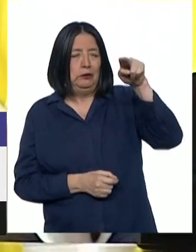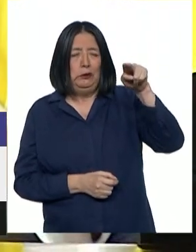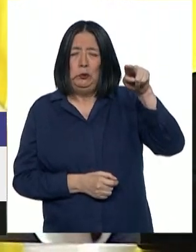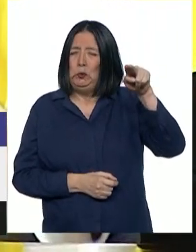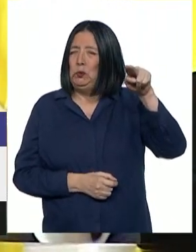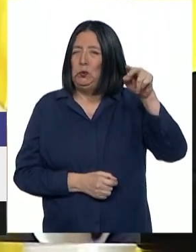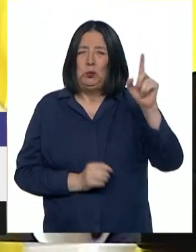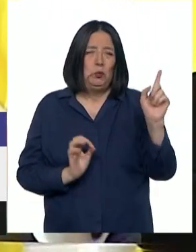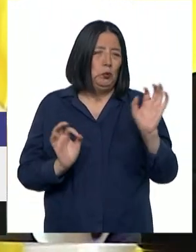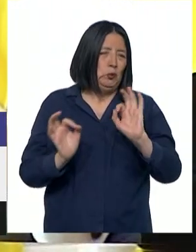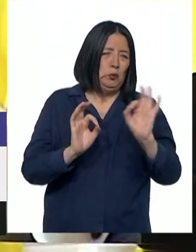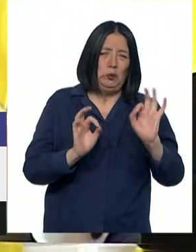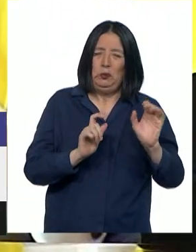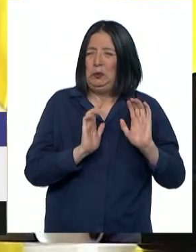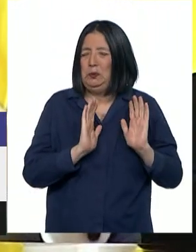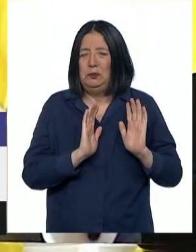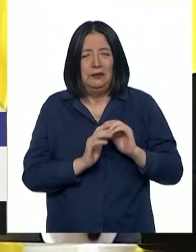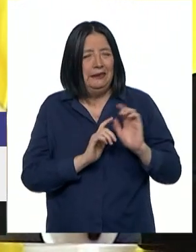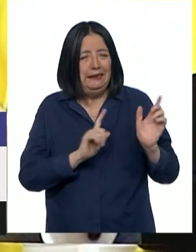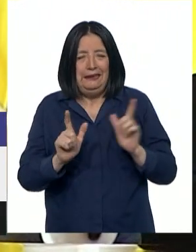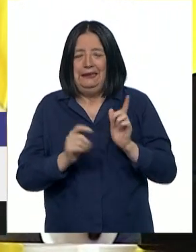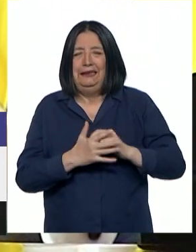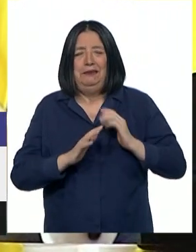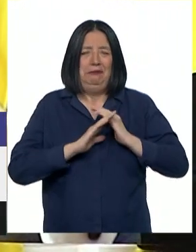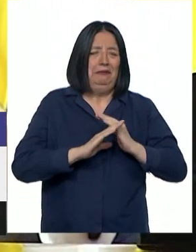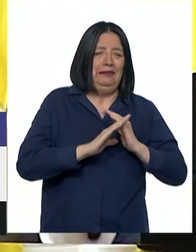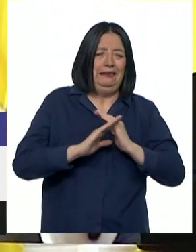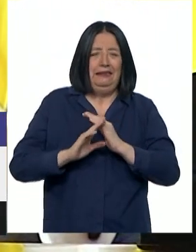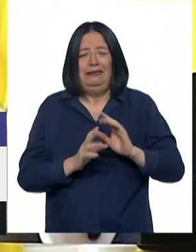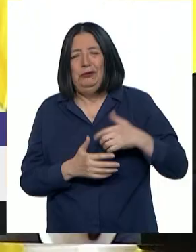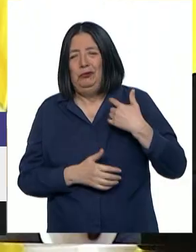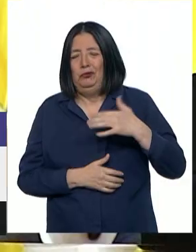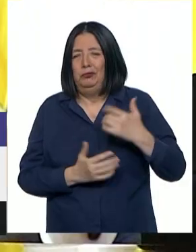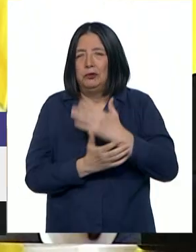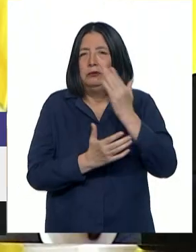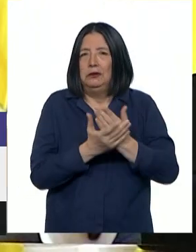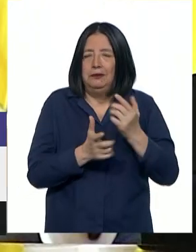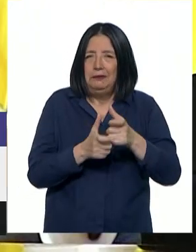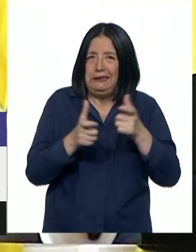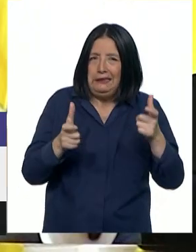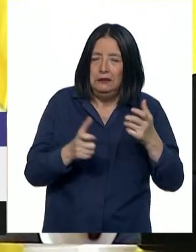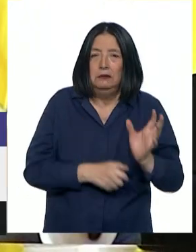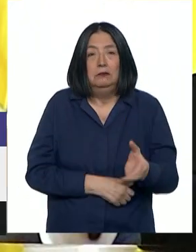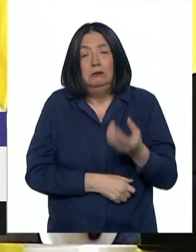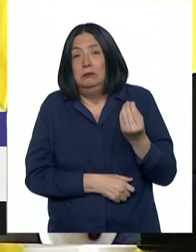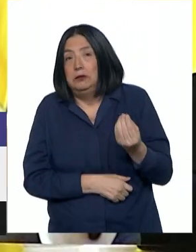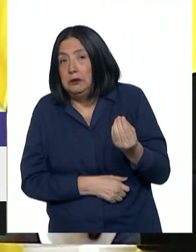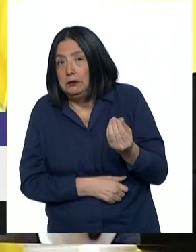estaba preparada para enfrentar semejante situación. ¿Y por qué?